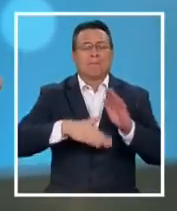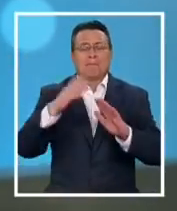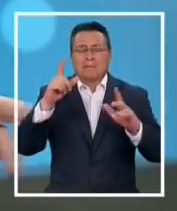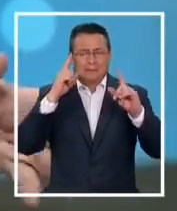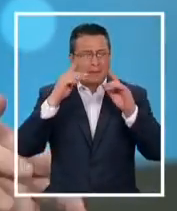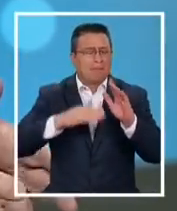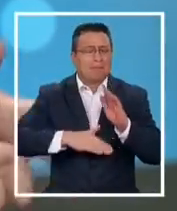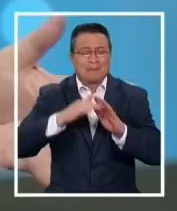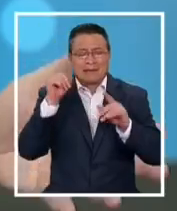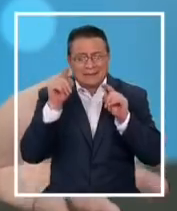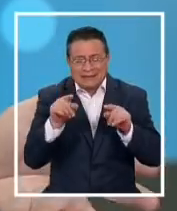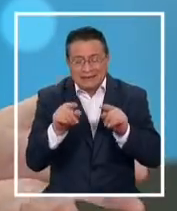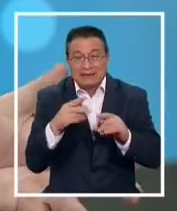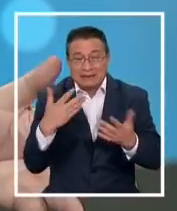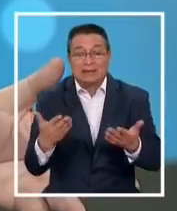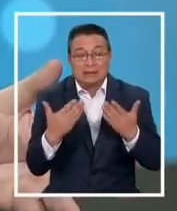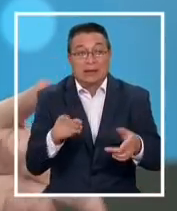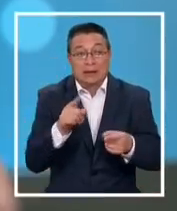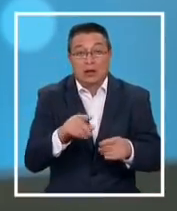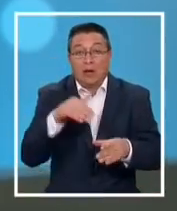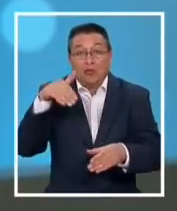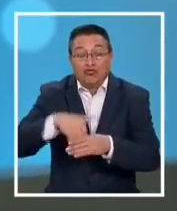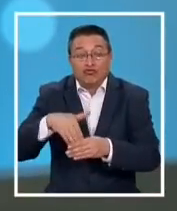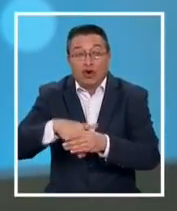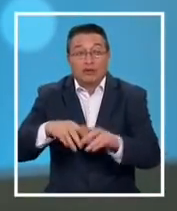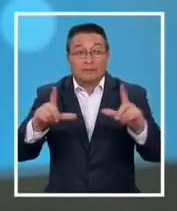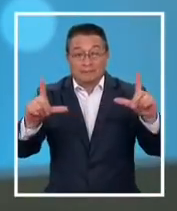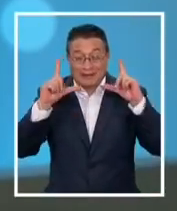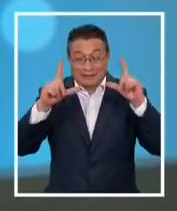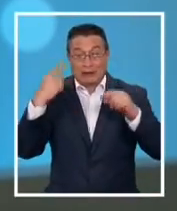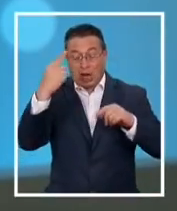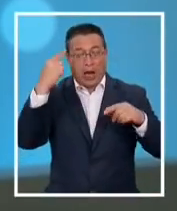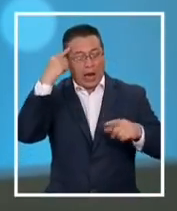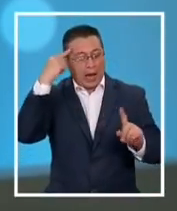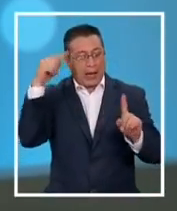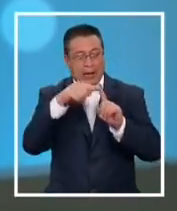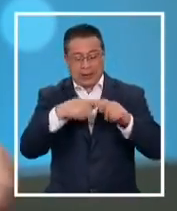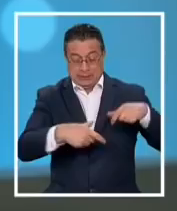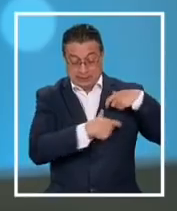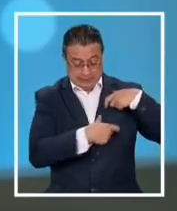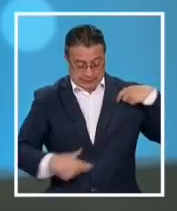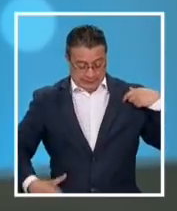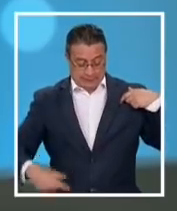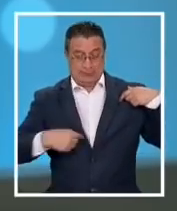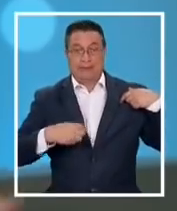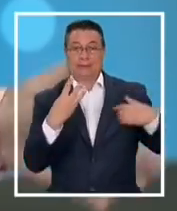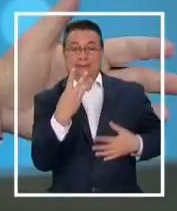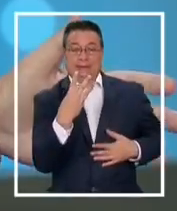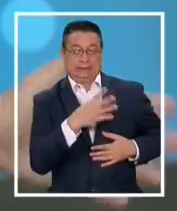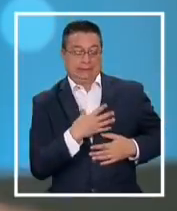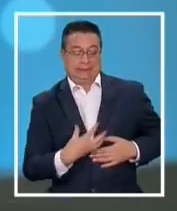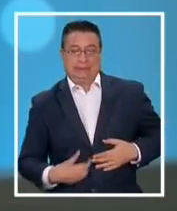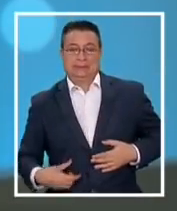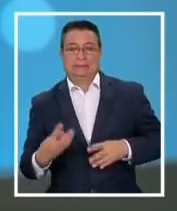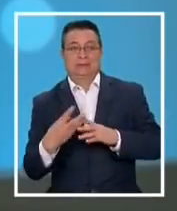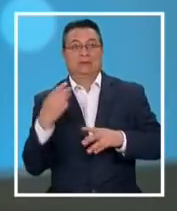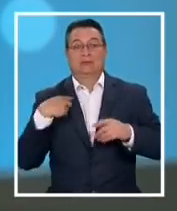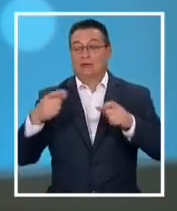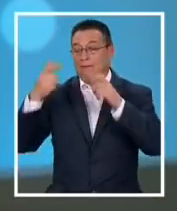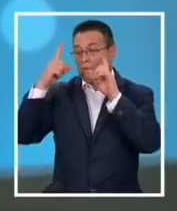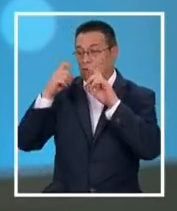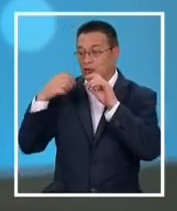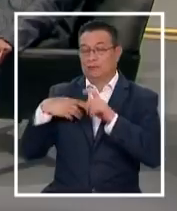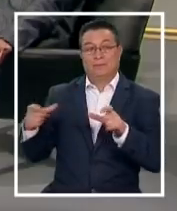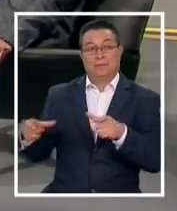gráfica de lo que estamos hablando. ¿Ah? Una banda presidencial que decía tercer retiro y en la foto estaba